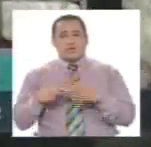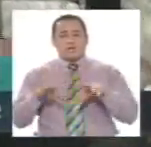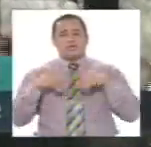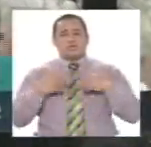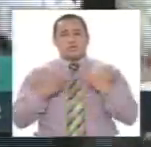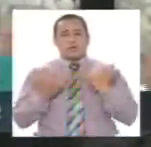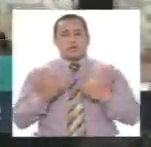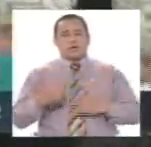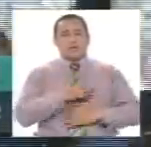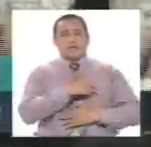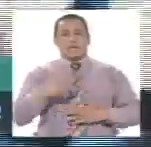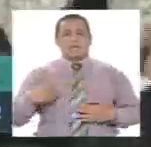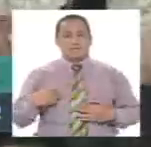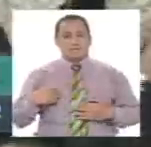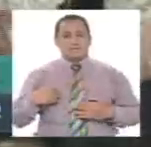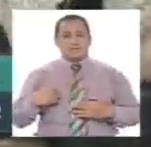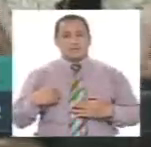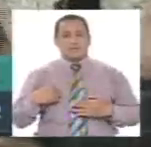es ahora la ministra